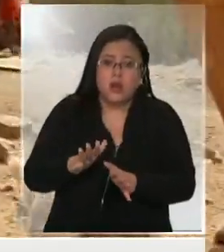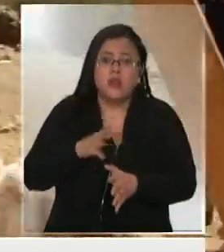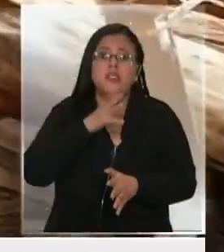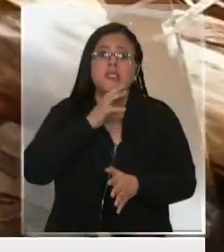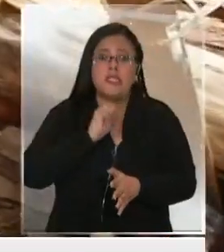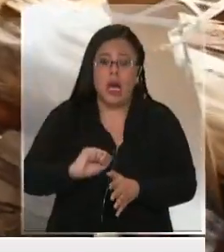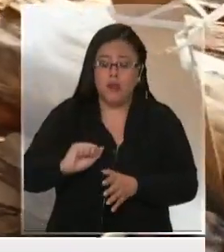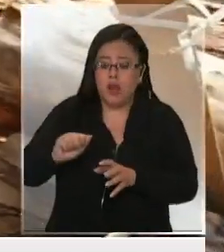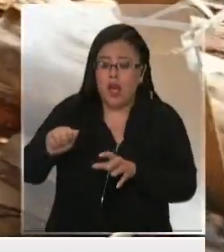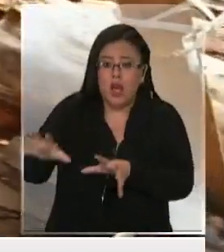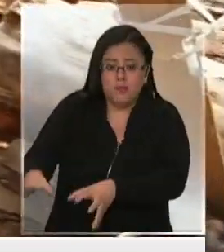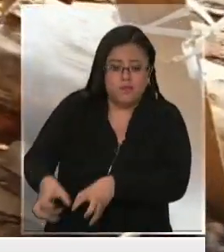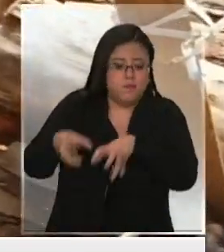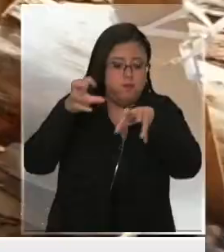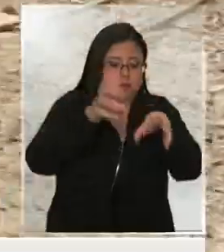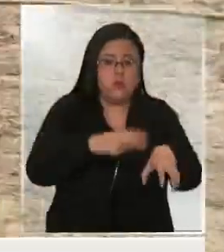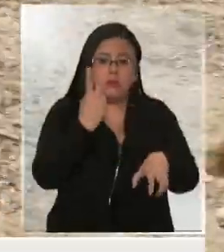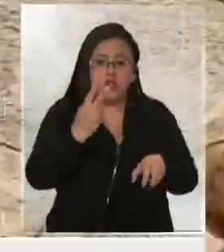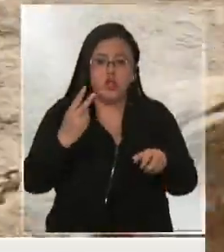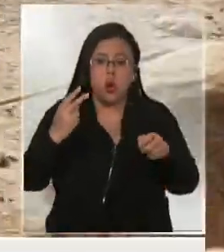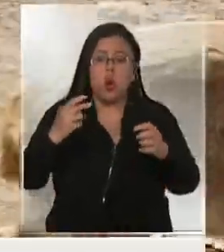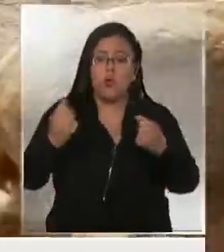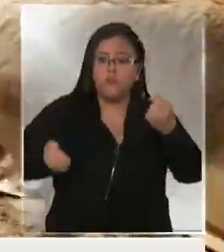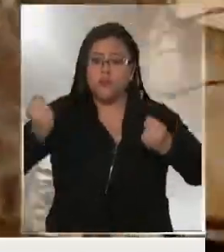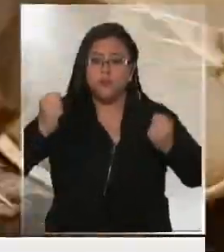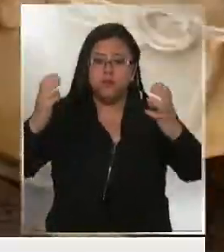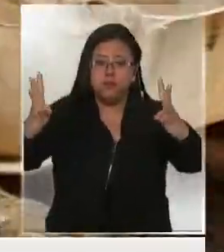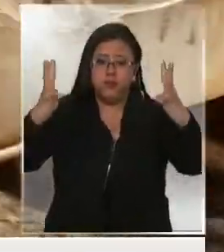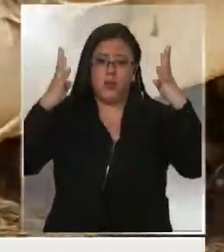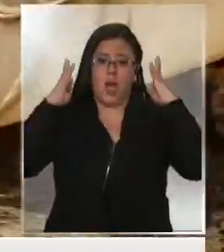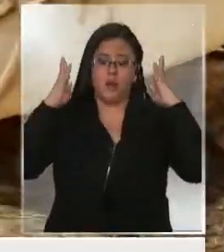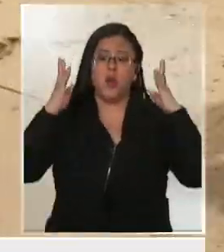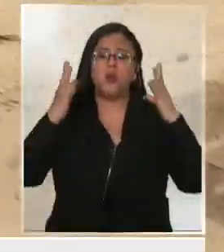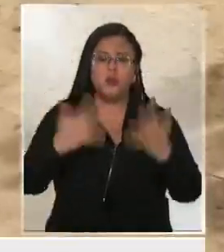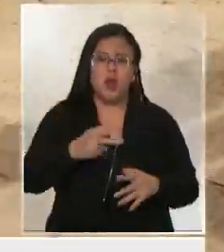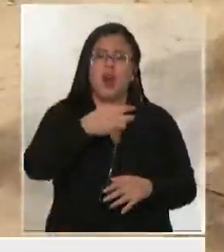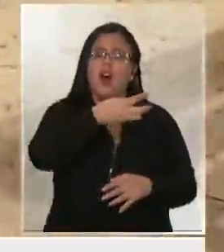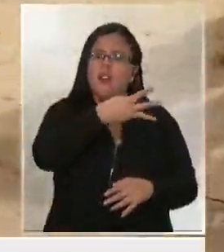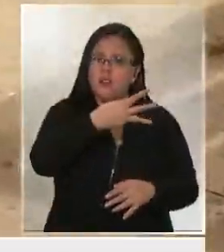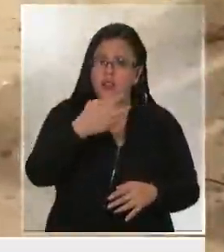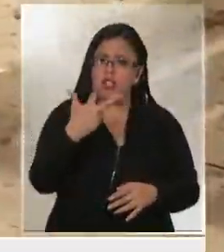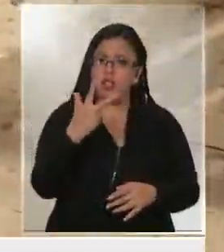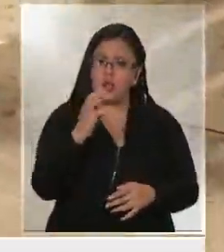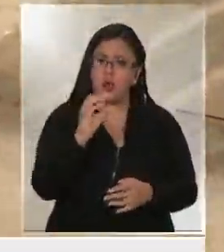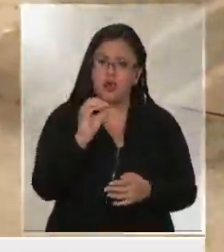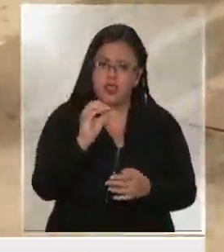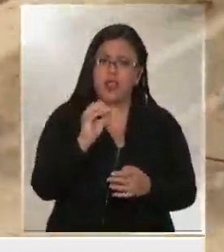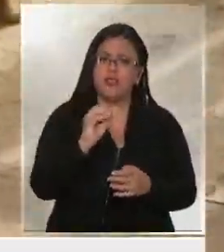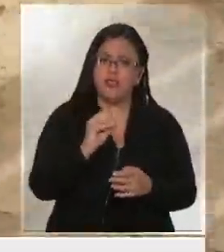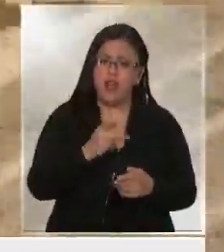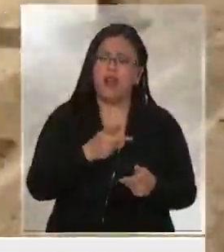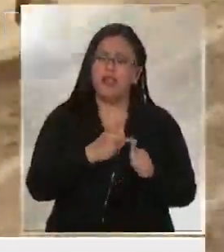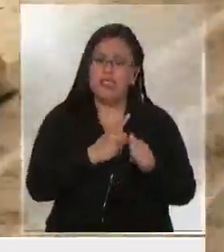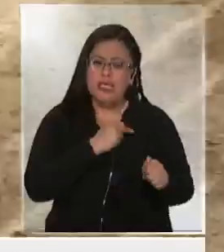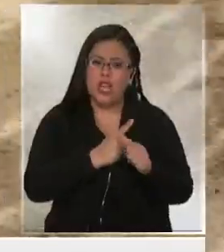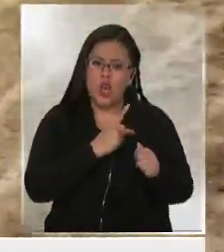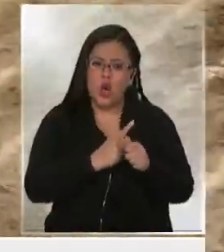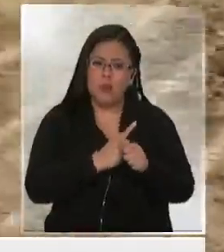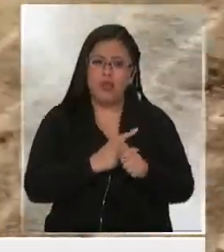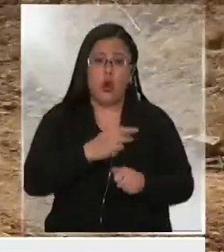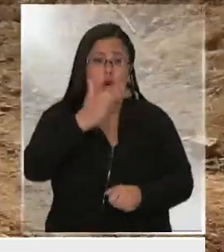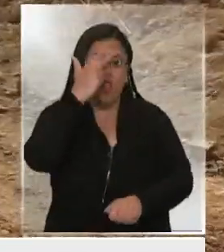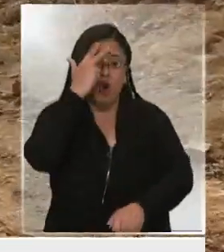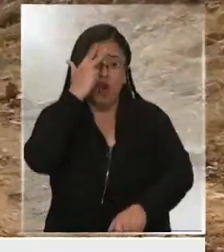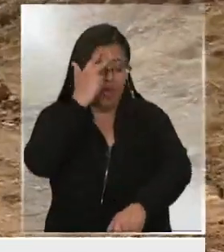de 2 camiones que recorrieron 380 kilómetros desde la localidad de Canela, en la región de Coquimbo, hasta